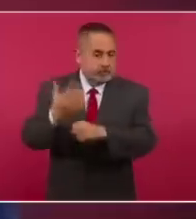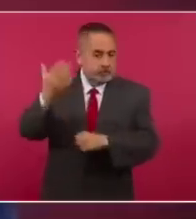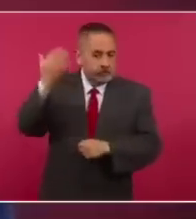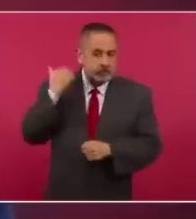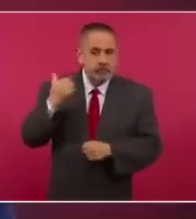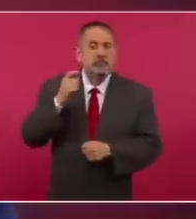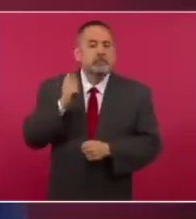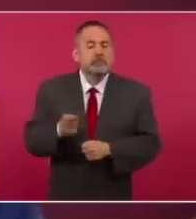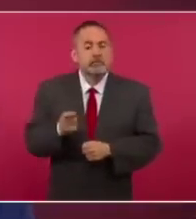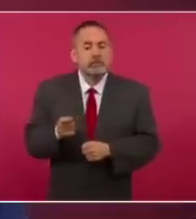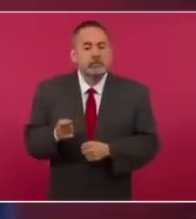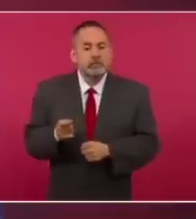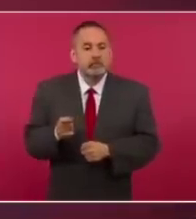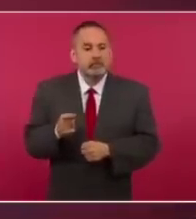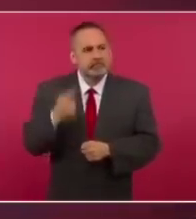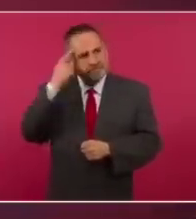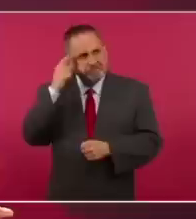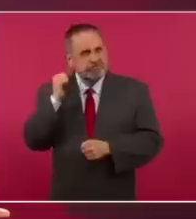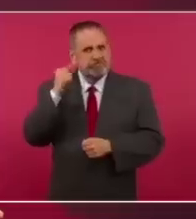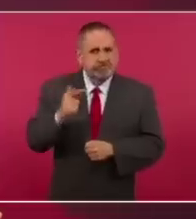no hay un plan